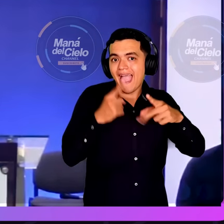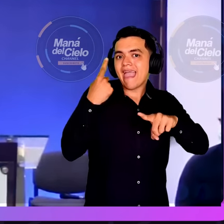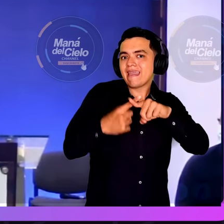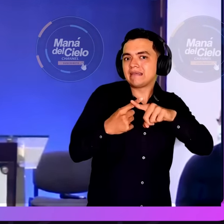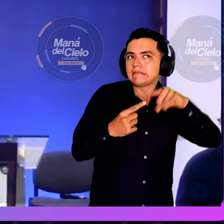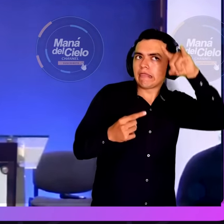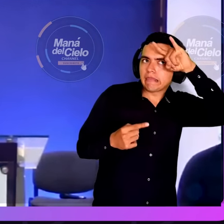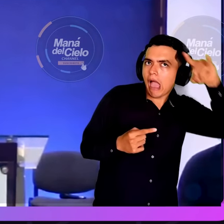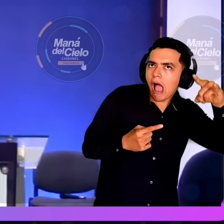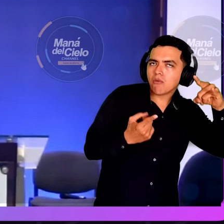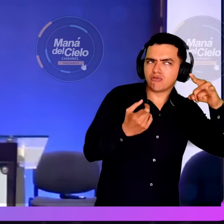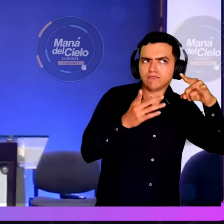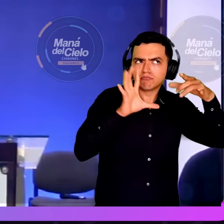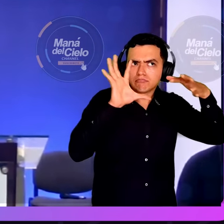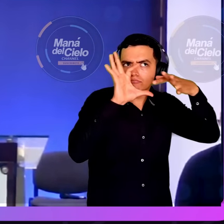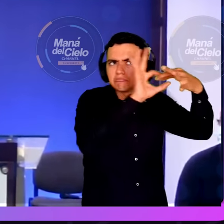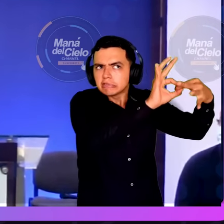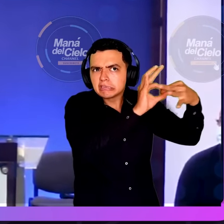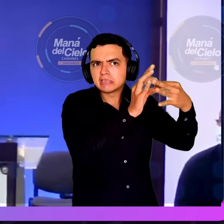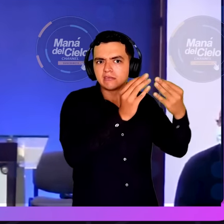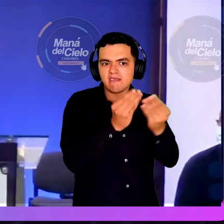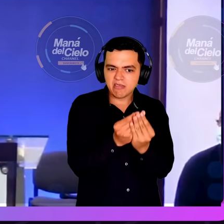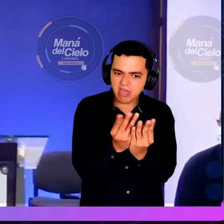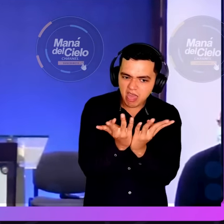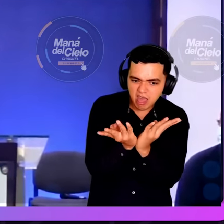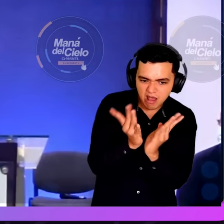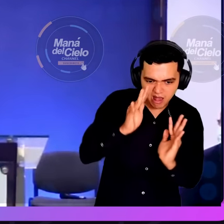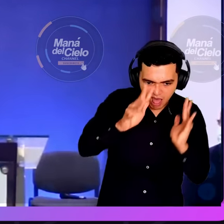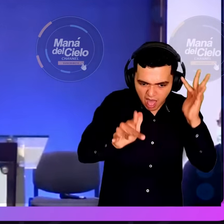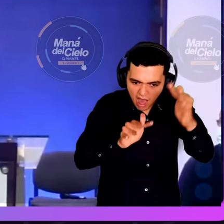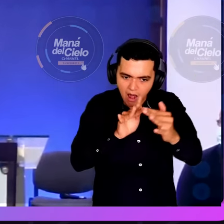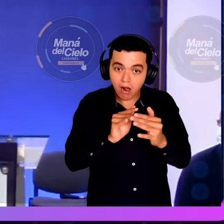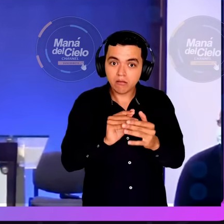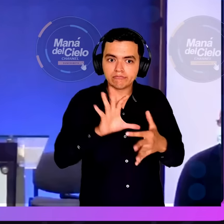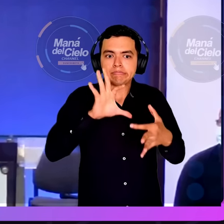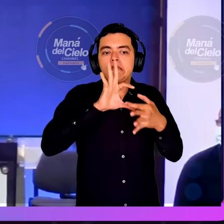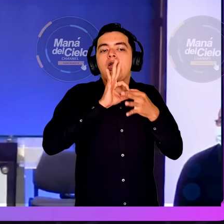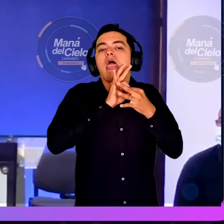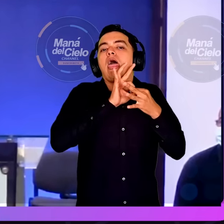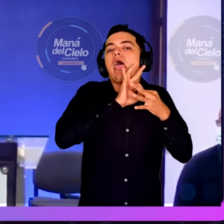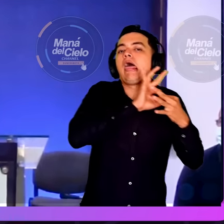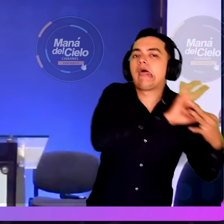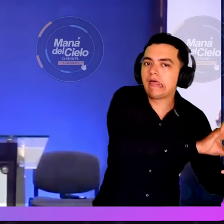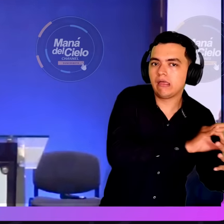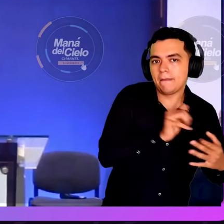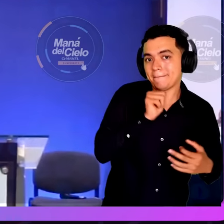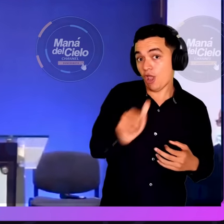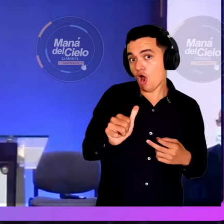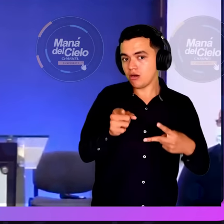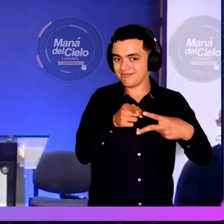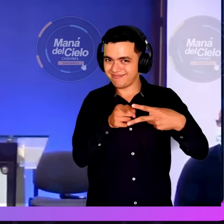a este y a este, son a veces las condiciones humanas de las personas. No es lo mismo que se bautice